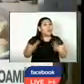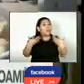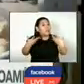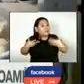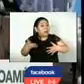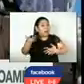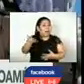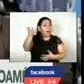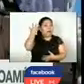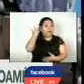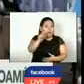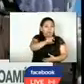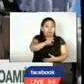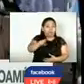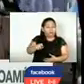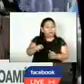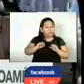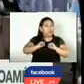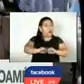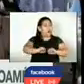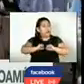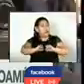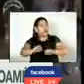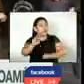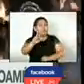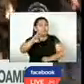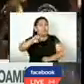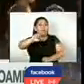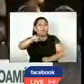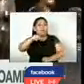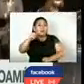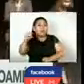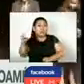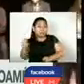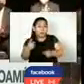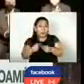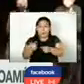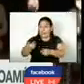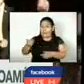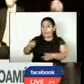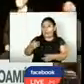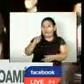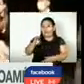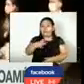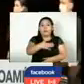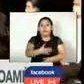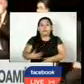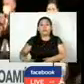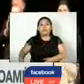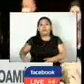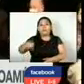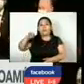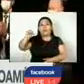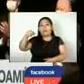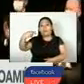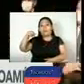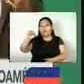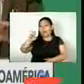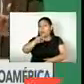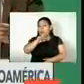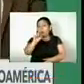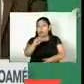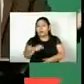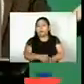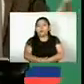haber sufrido la segunda semana más letal con más de 20 mil muertes sin embargo días atrás el presidente Jair Bolsonaro descartó la posibilidad de una